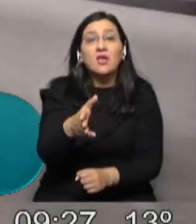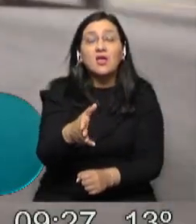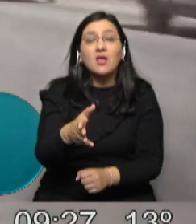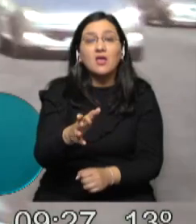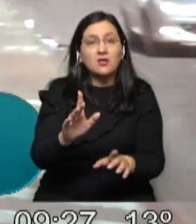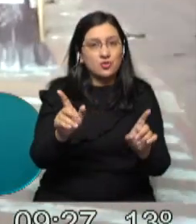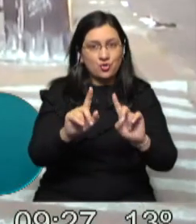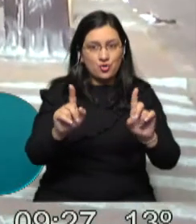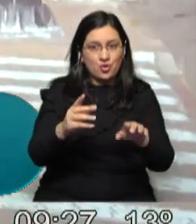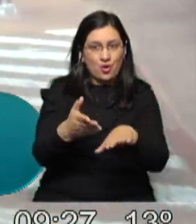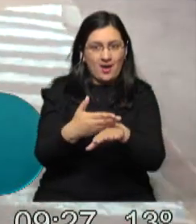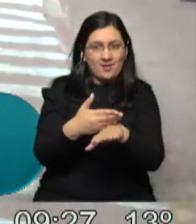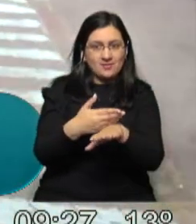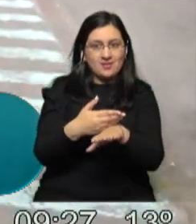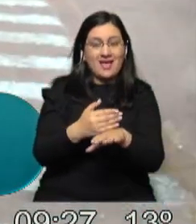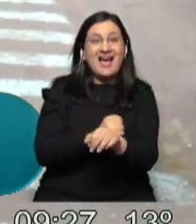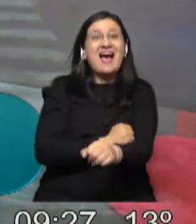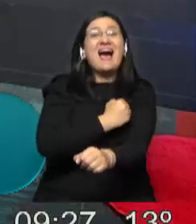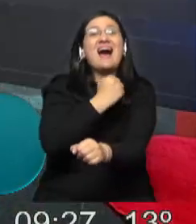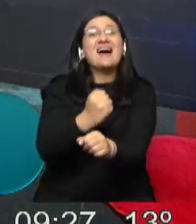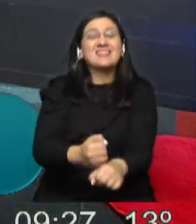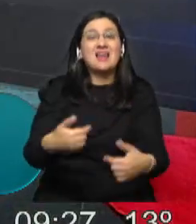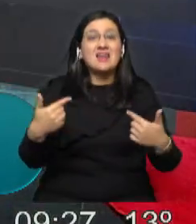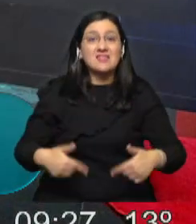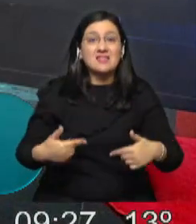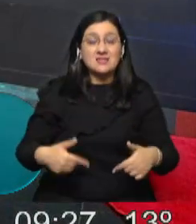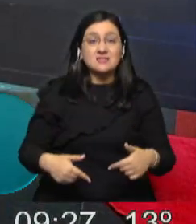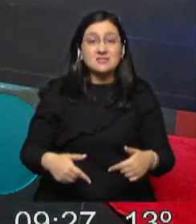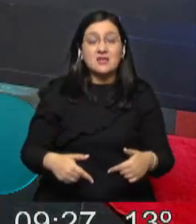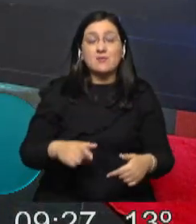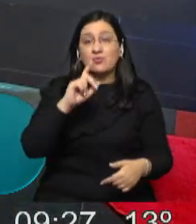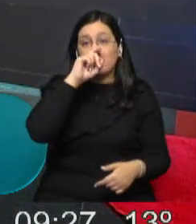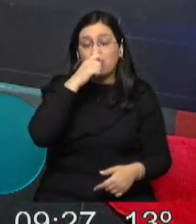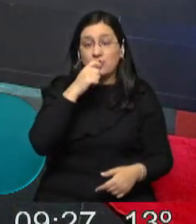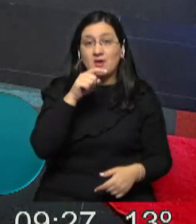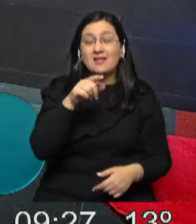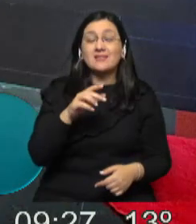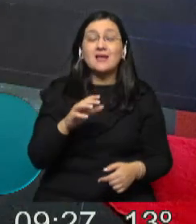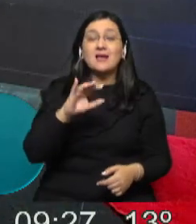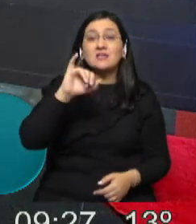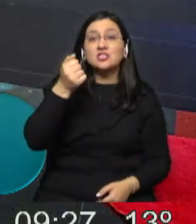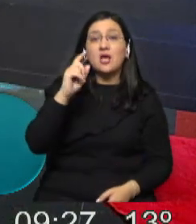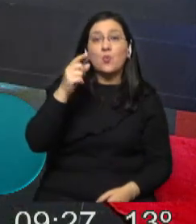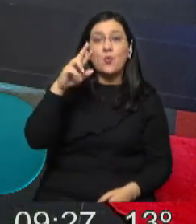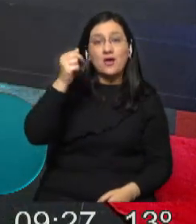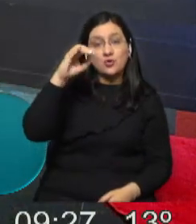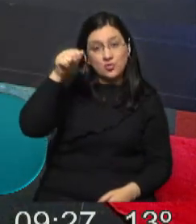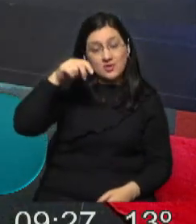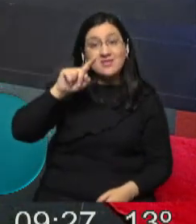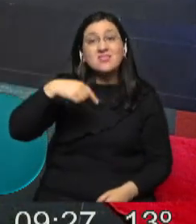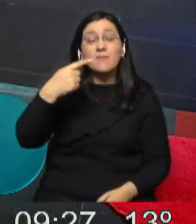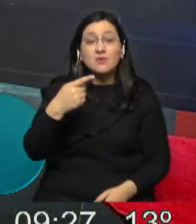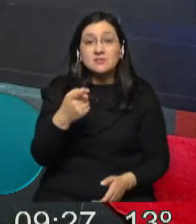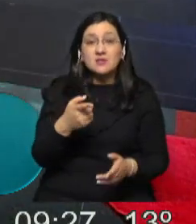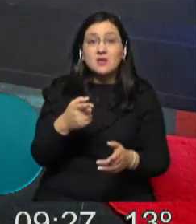Independencia No, hasta la Intendencia, creo que es Aguarón, y ahí toma por San José. De la mano... Mirá vos